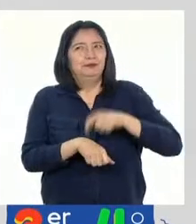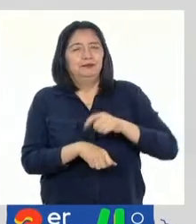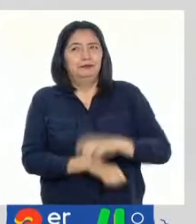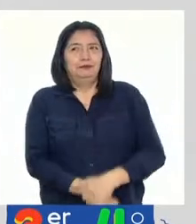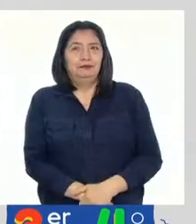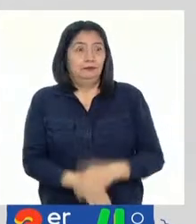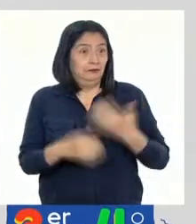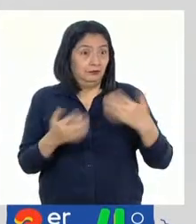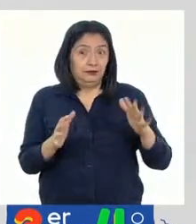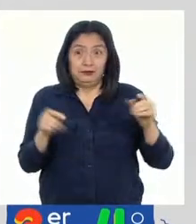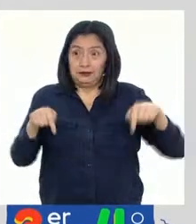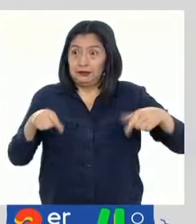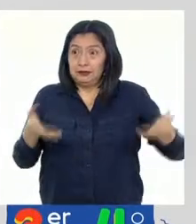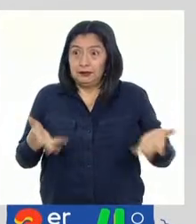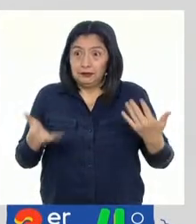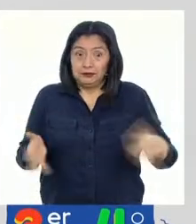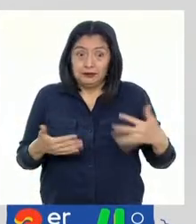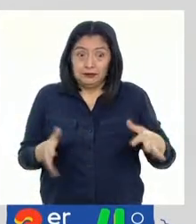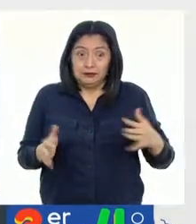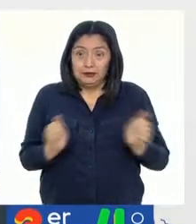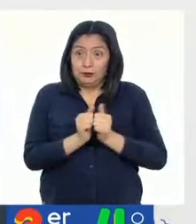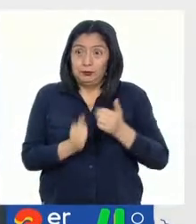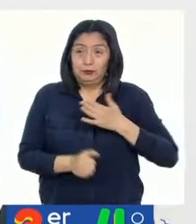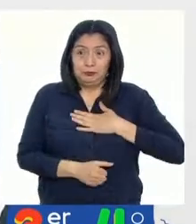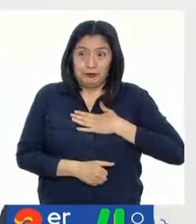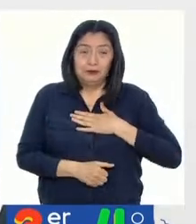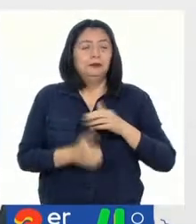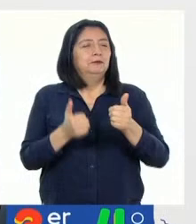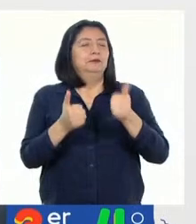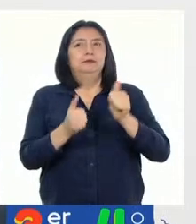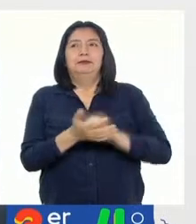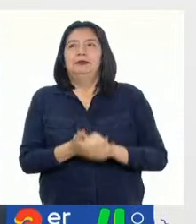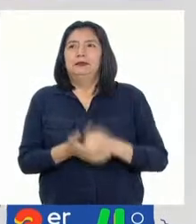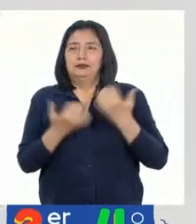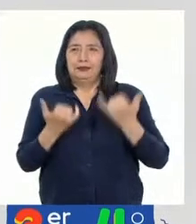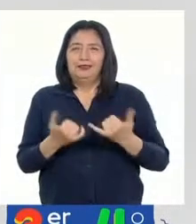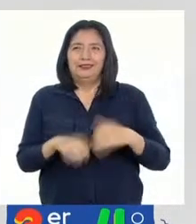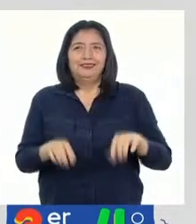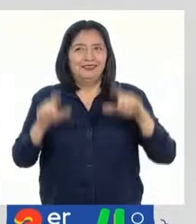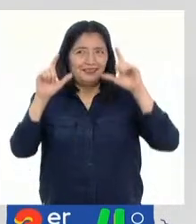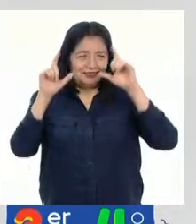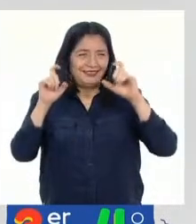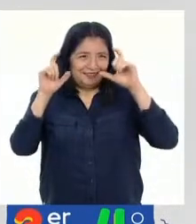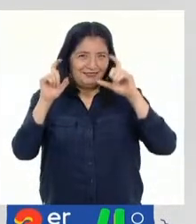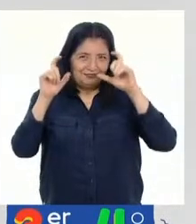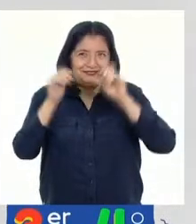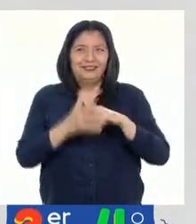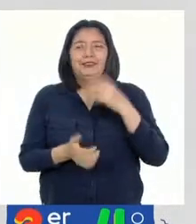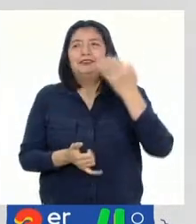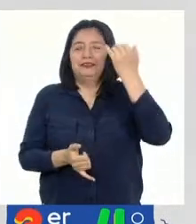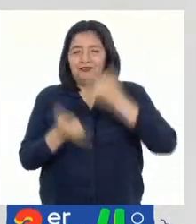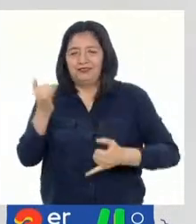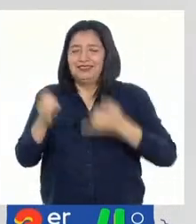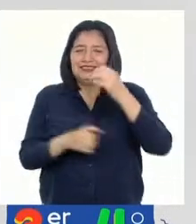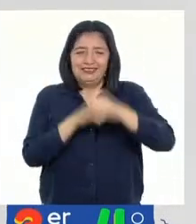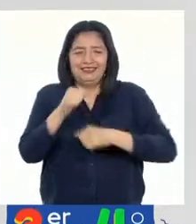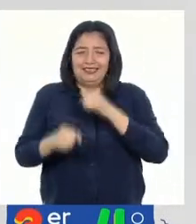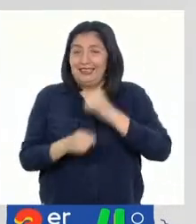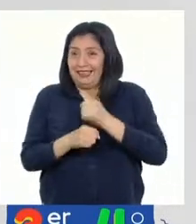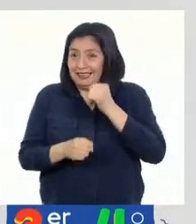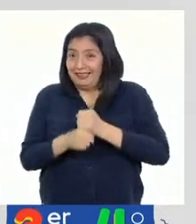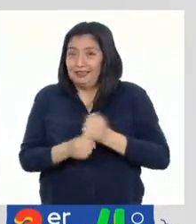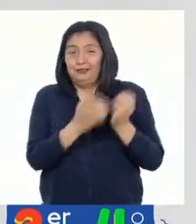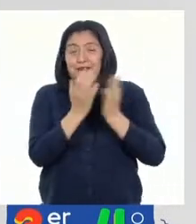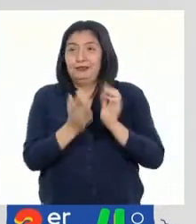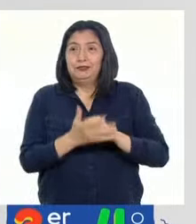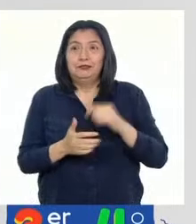momento. ¿Ya están aquí? ¿Ya están a mi lado? Muy bien, vamos a tomarnos la foto de fin de año escolar.